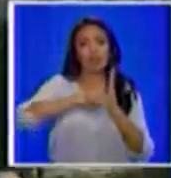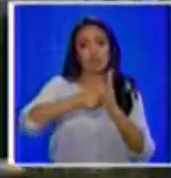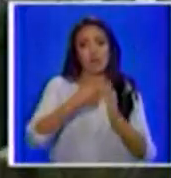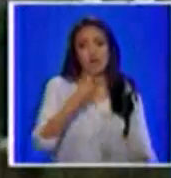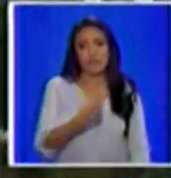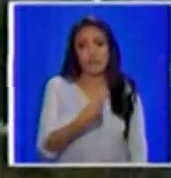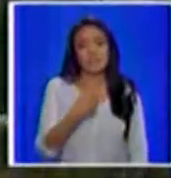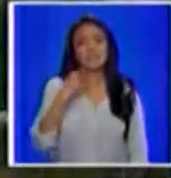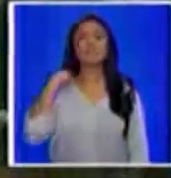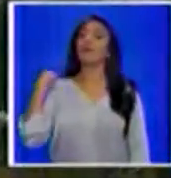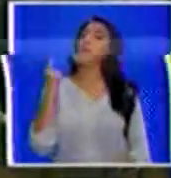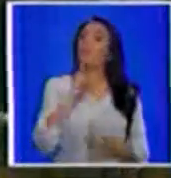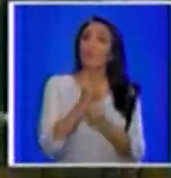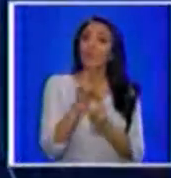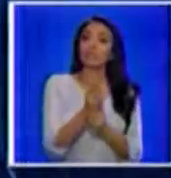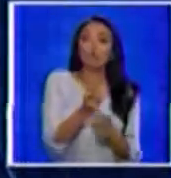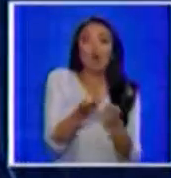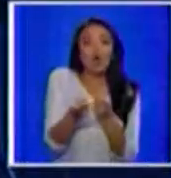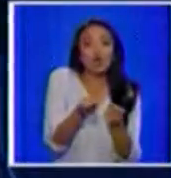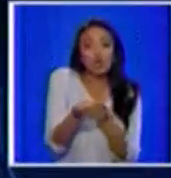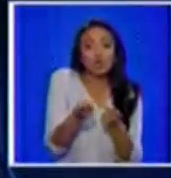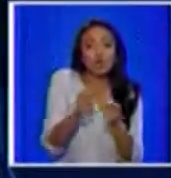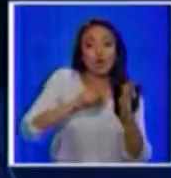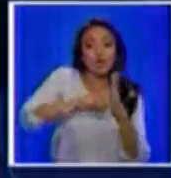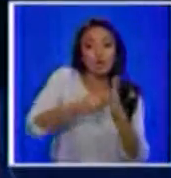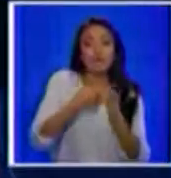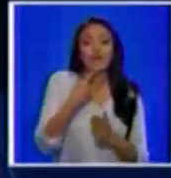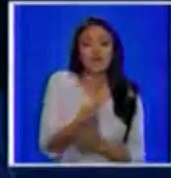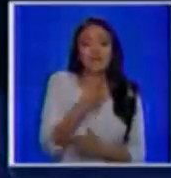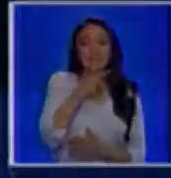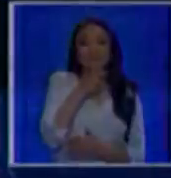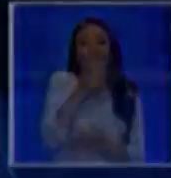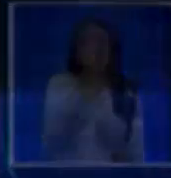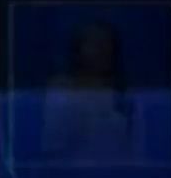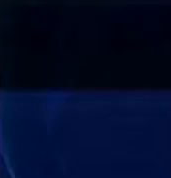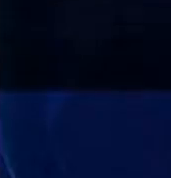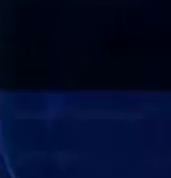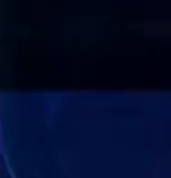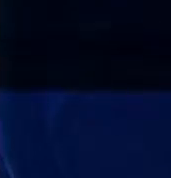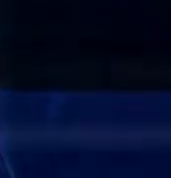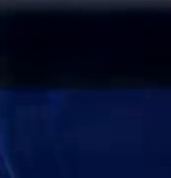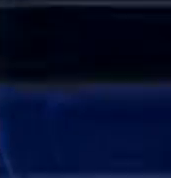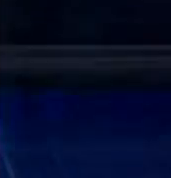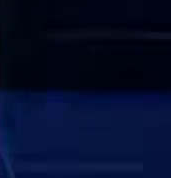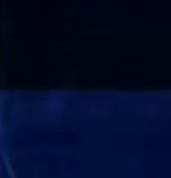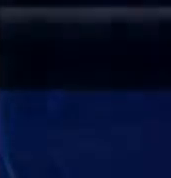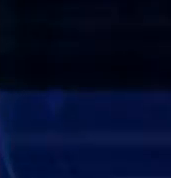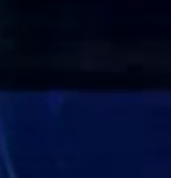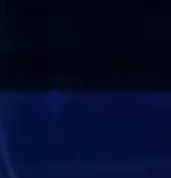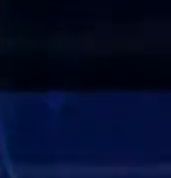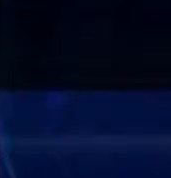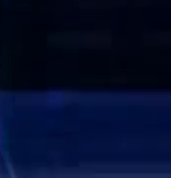por ello que el organismo de control predeterminó responsabilidades administrativas con una glosa de